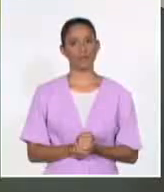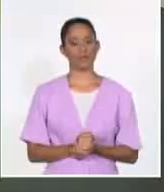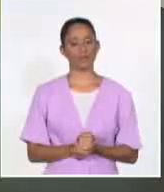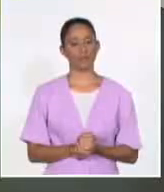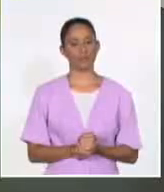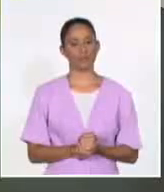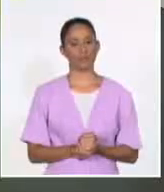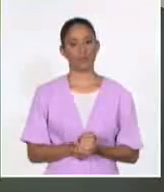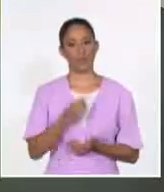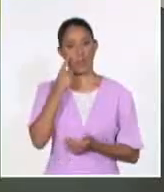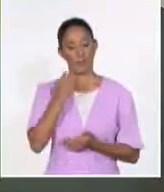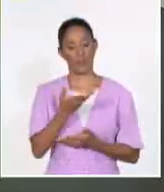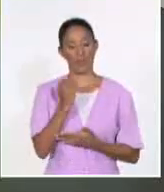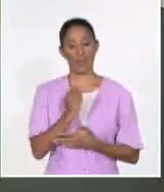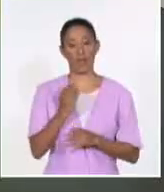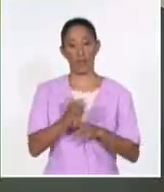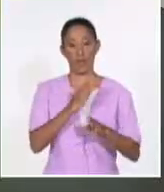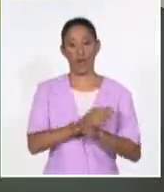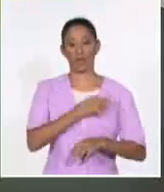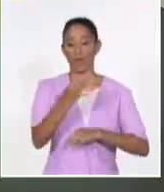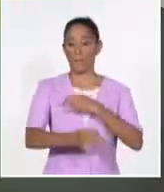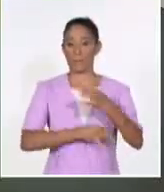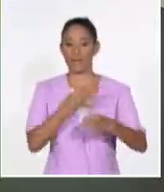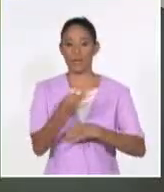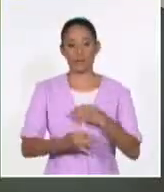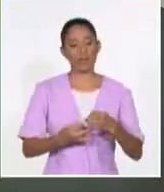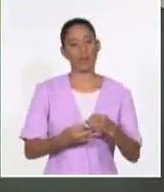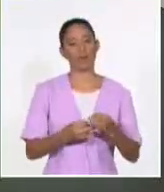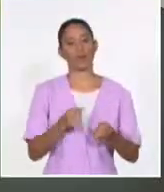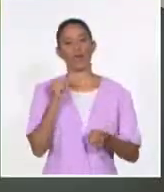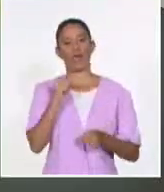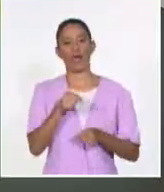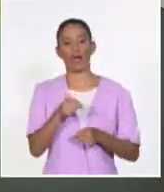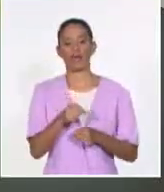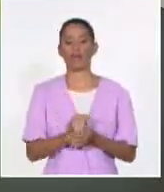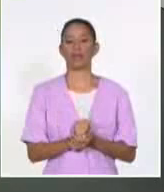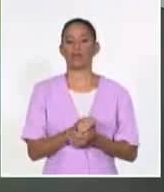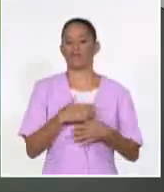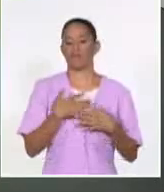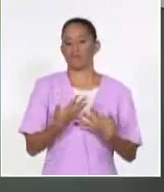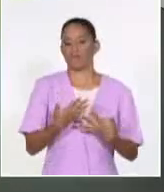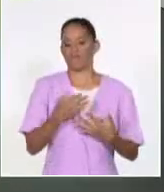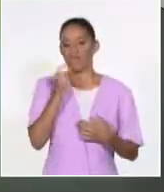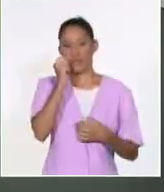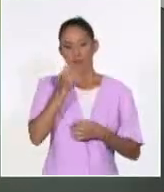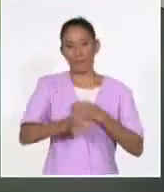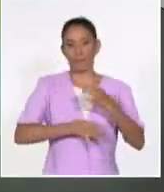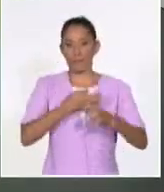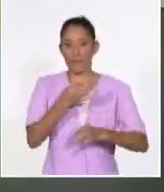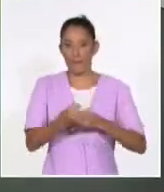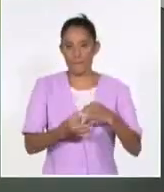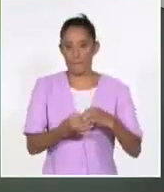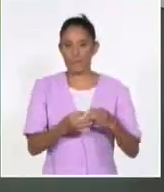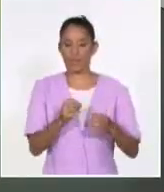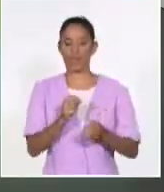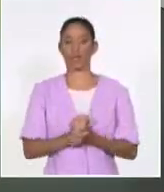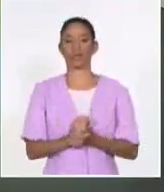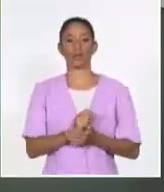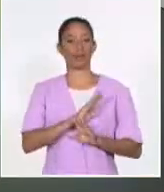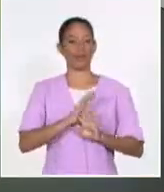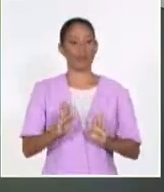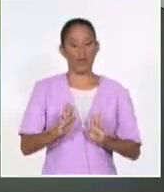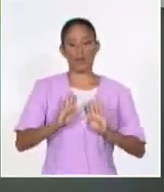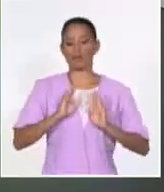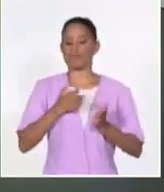las declaraciones del canciller iraní advirtiendo de la expansión de la guerra si los actores políticos internacionales siguen sin ponerle un freno